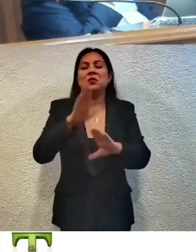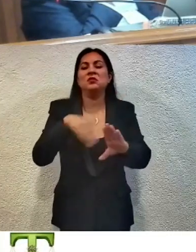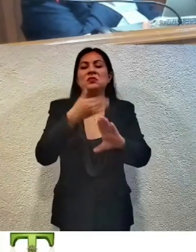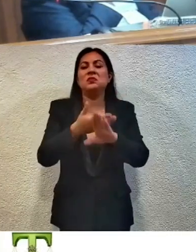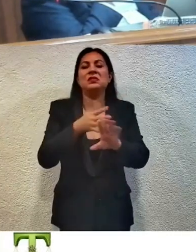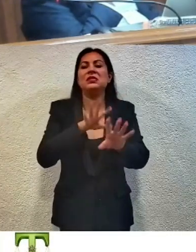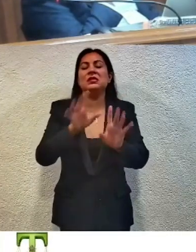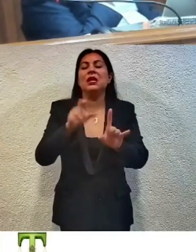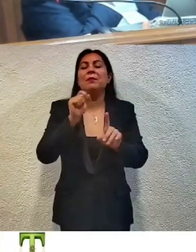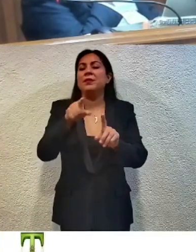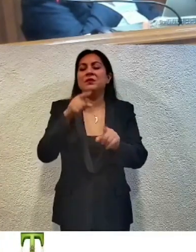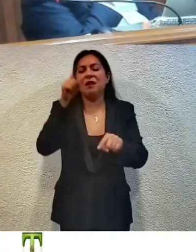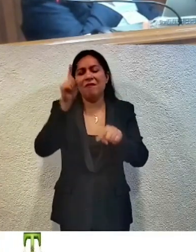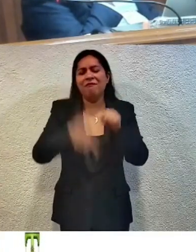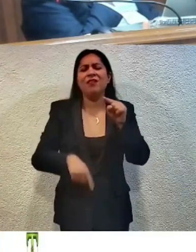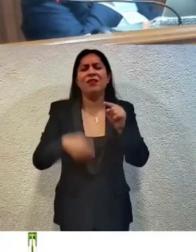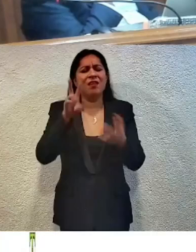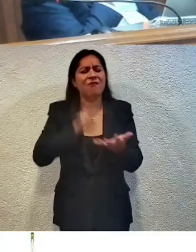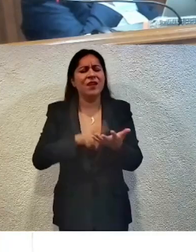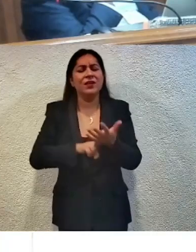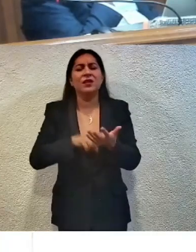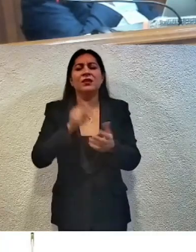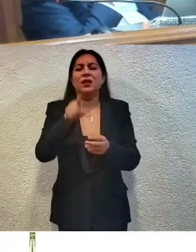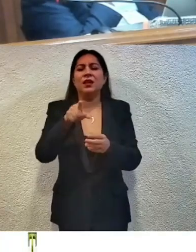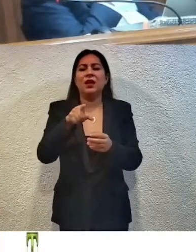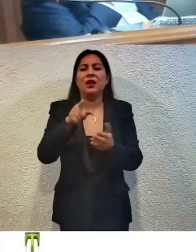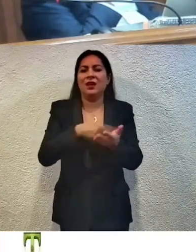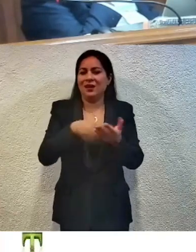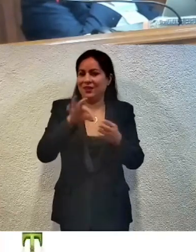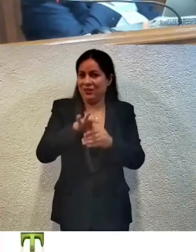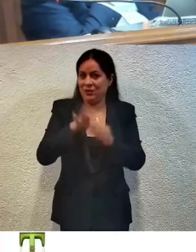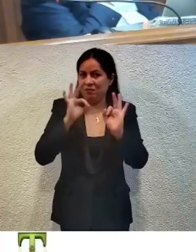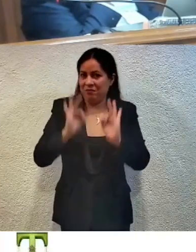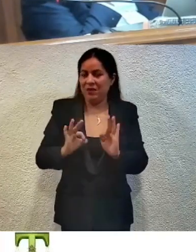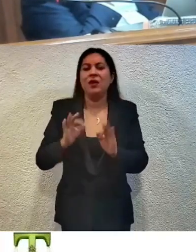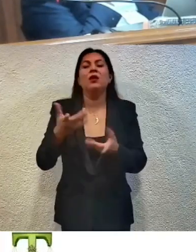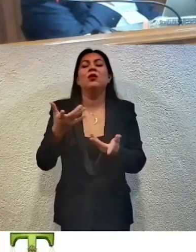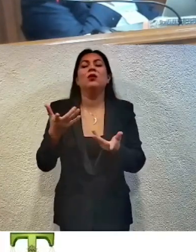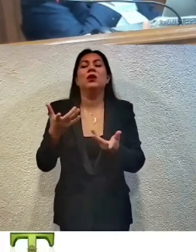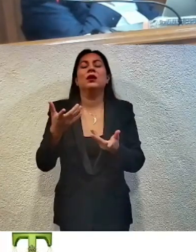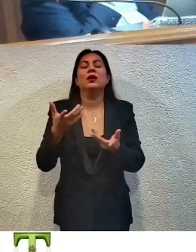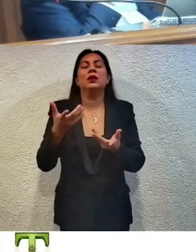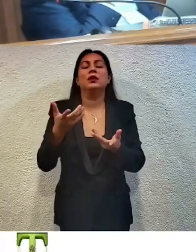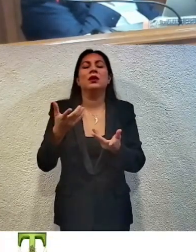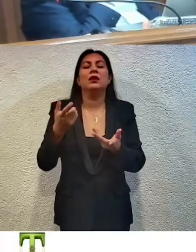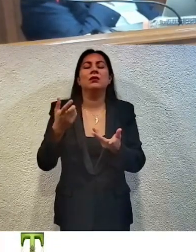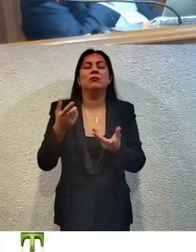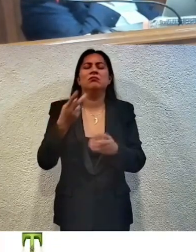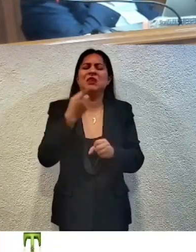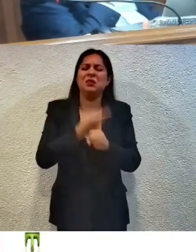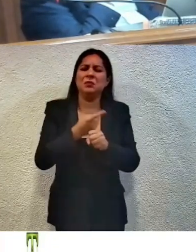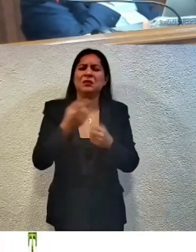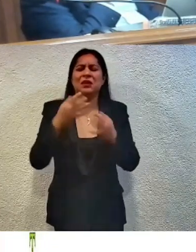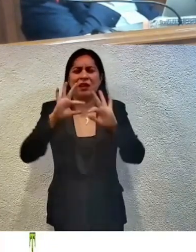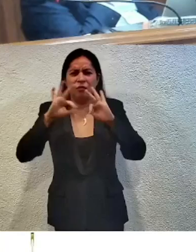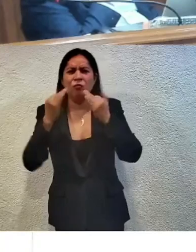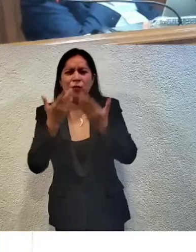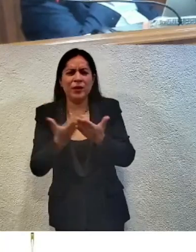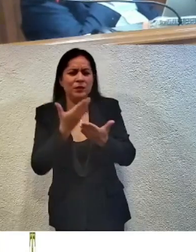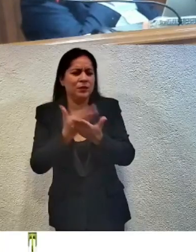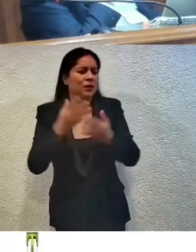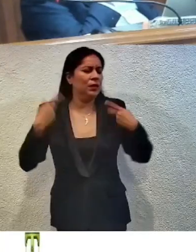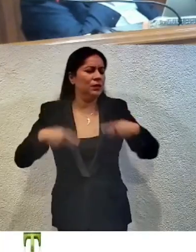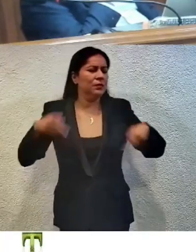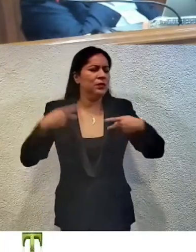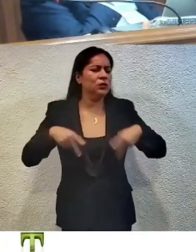relativos a la presunta falta de verificación de la afiliación efectiva ante lo genérico y subjetivo de los argumentos expuestos por los